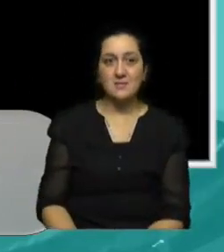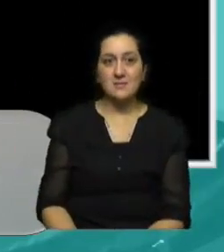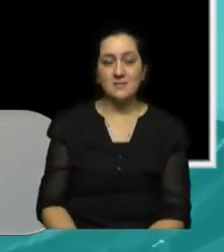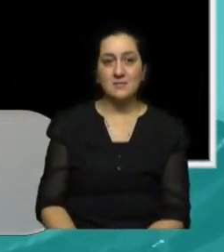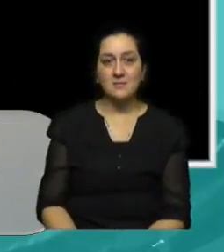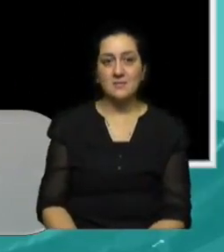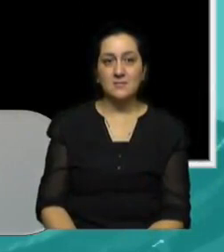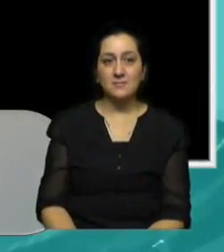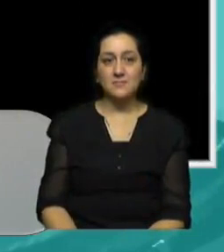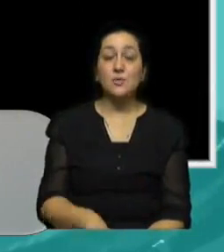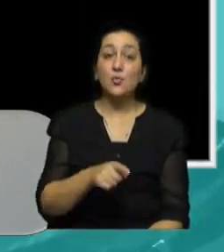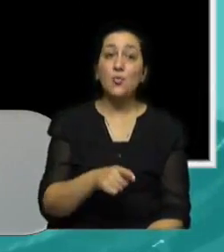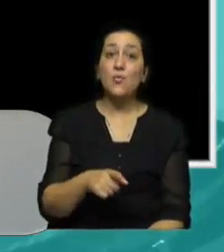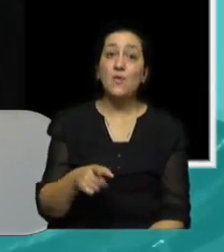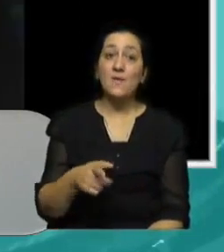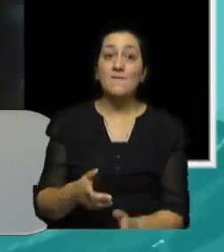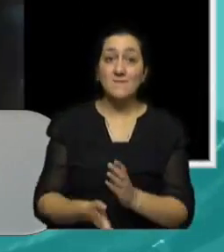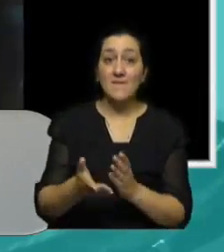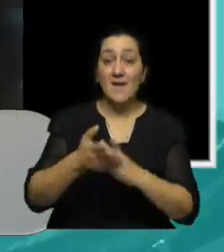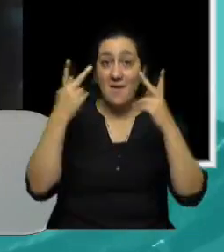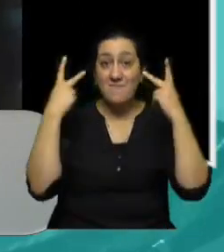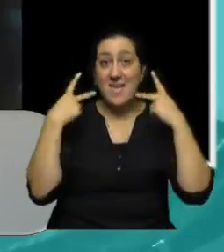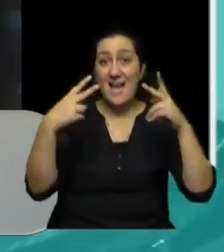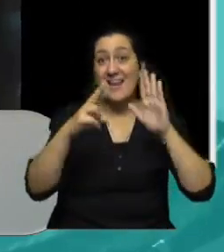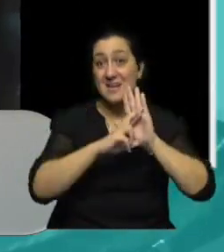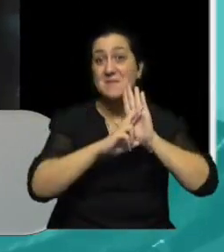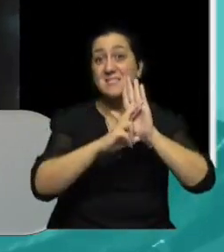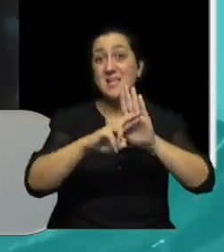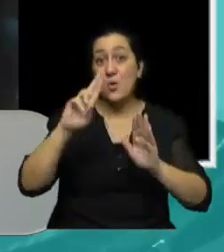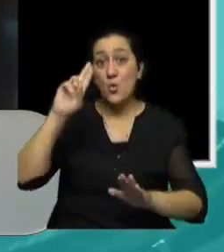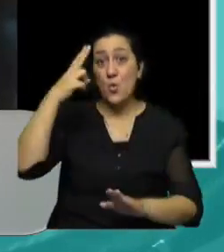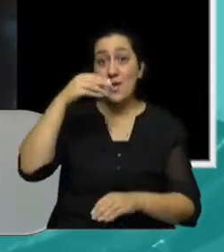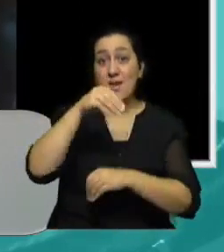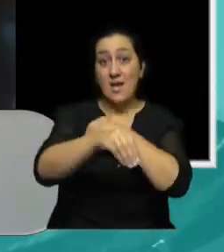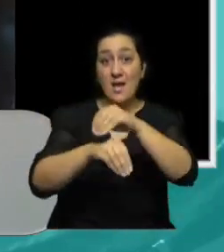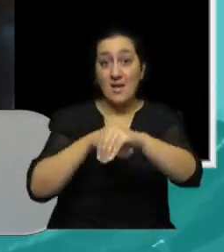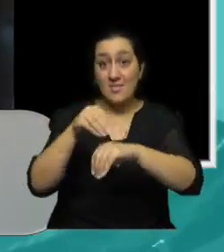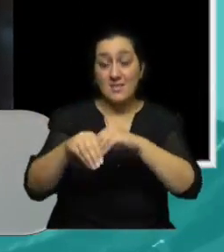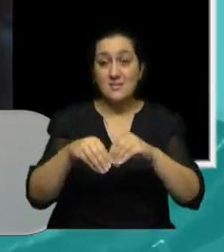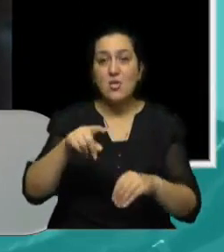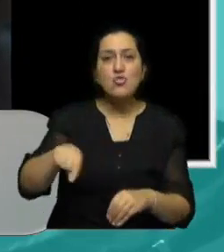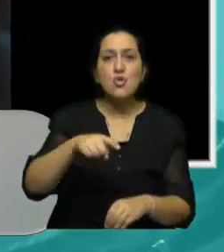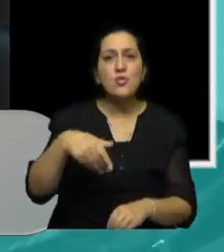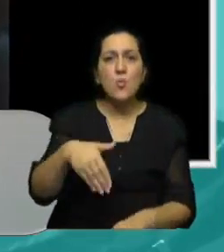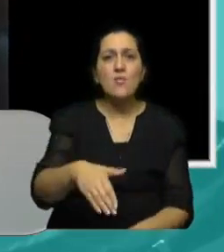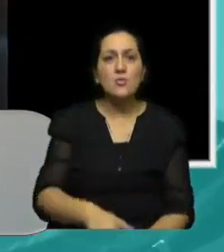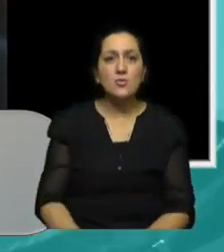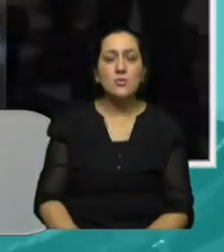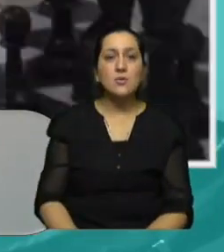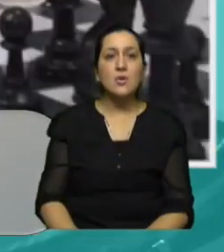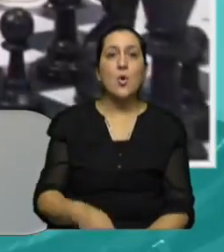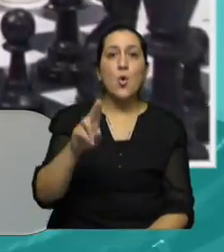me muero. O sea que vamos a tener a Uruguay representado en las Olimpiadas, que van a ser ¿dónde y cuándo? En Hungría,